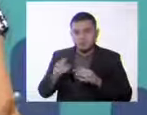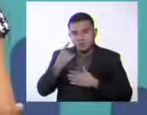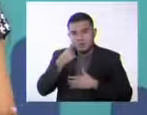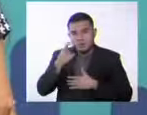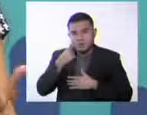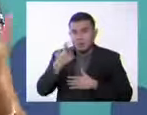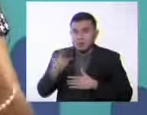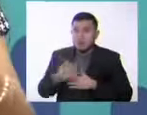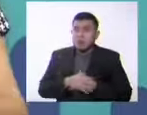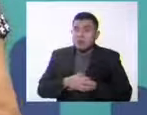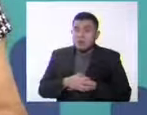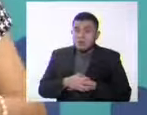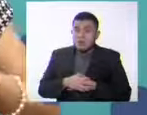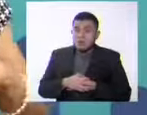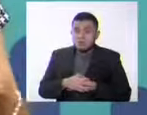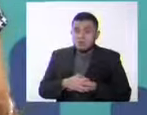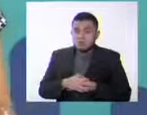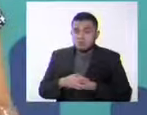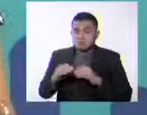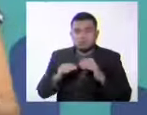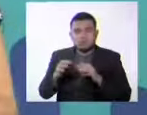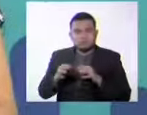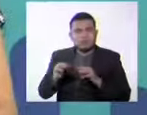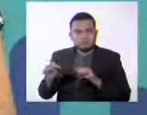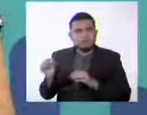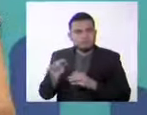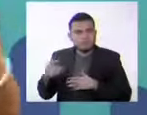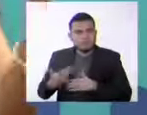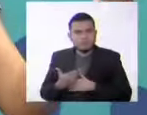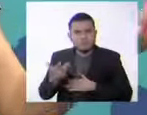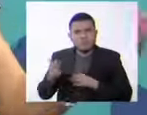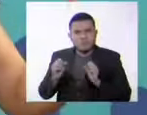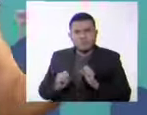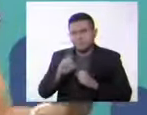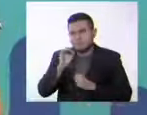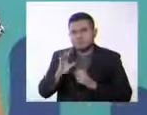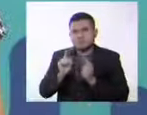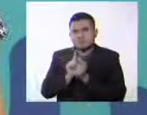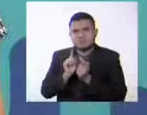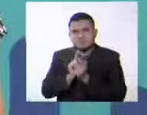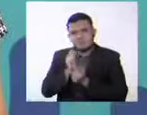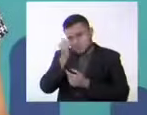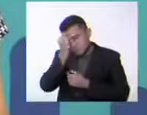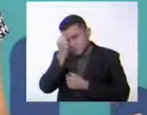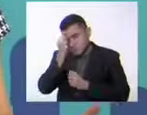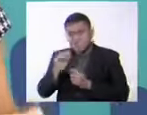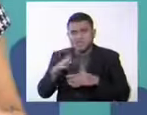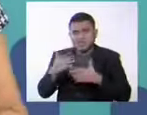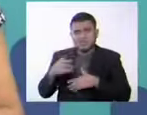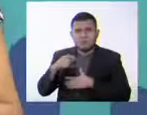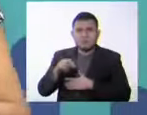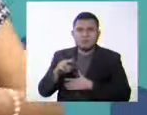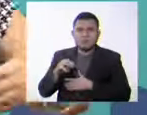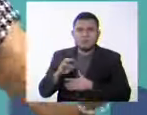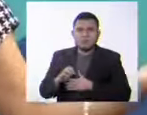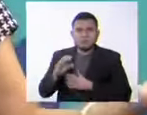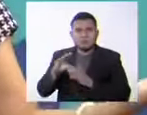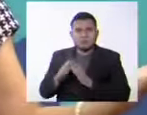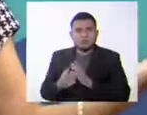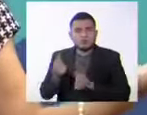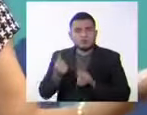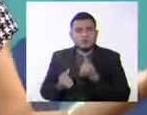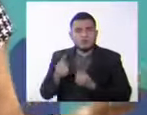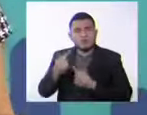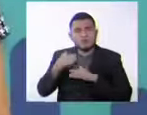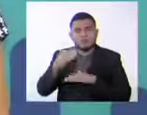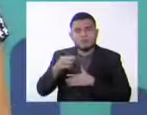el patrimonio. Y de igual manera nos permite decir y conocer qué es su patrimonio cultural e igual cuáles son las medidas